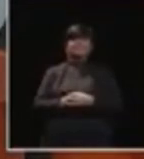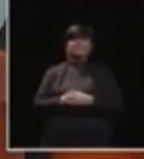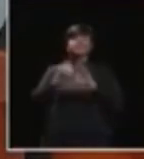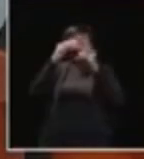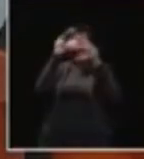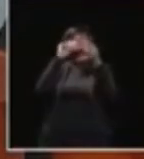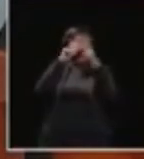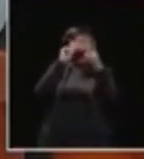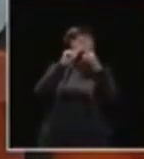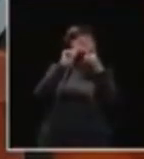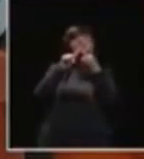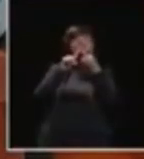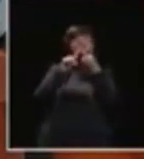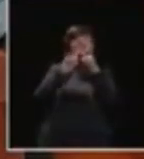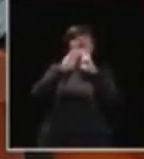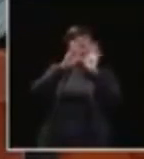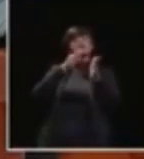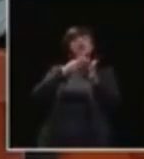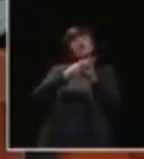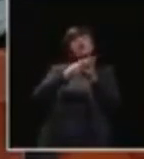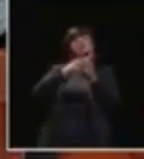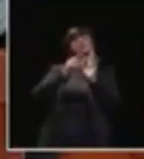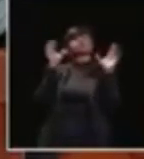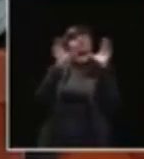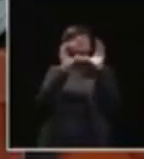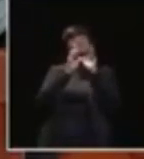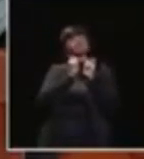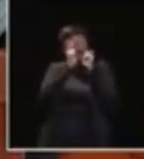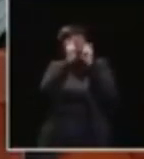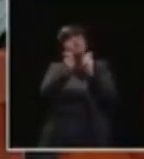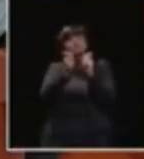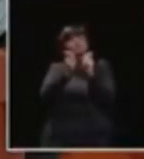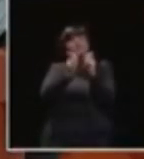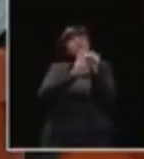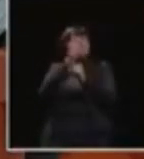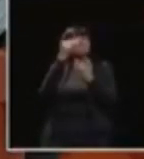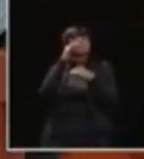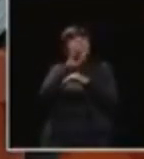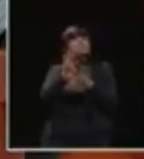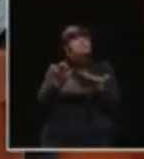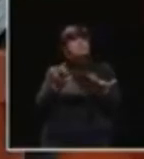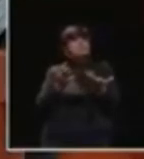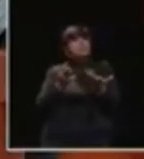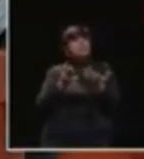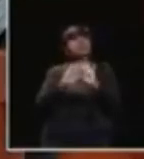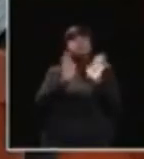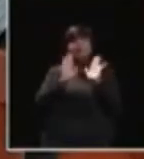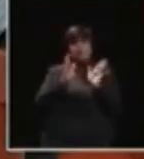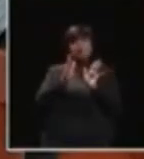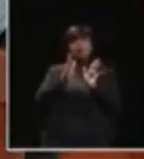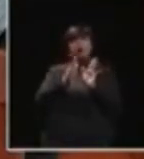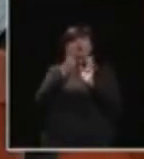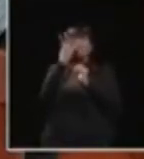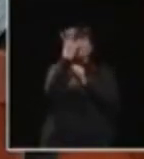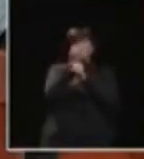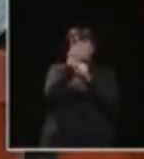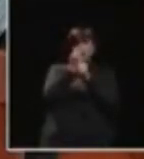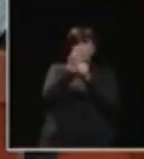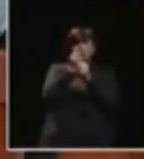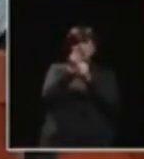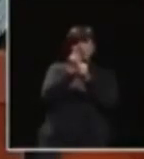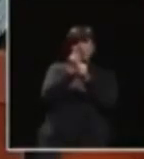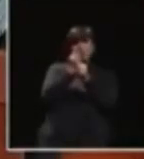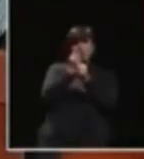Segundo, expídase la constancia a que se refiere el considerando cuarto de la